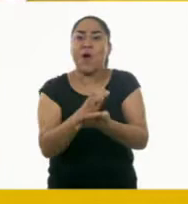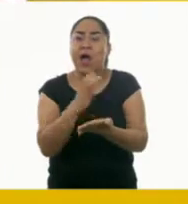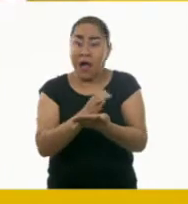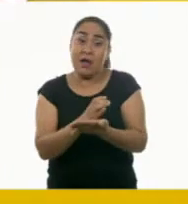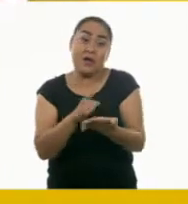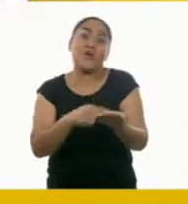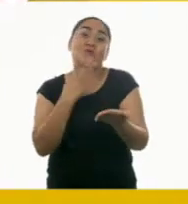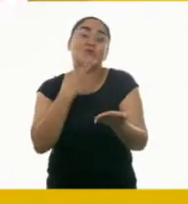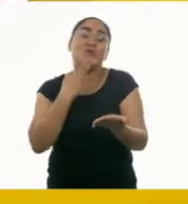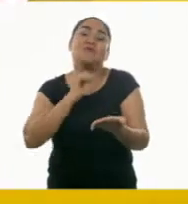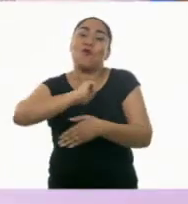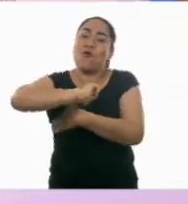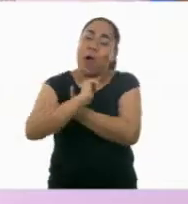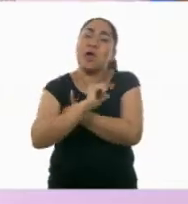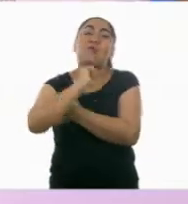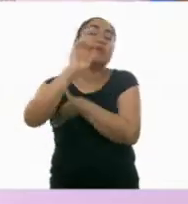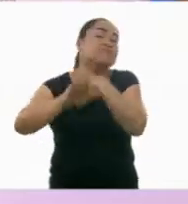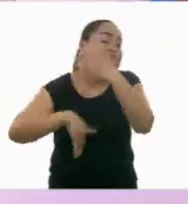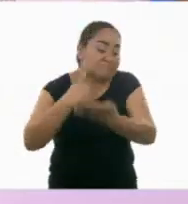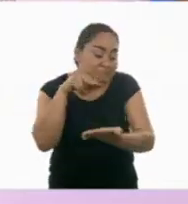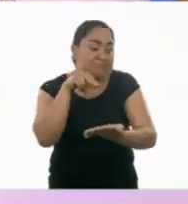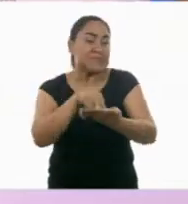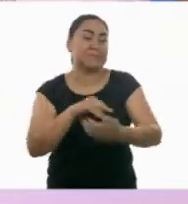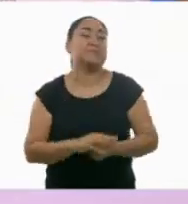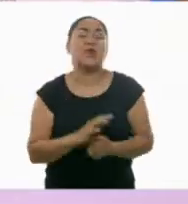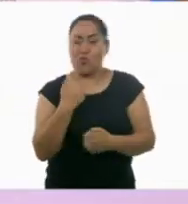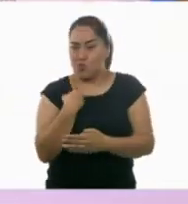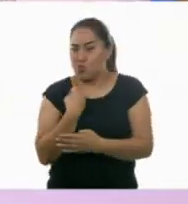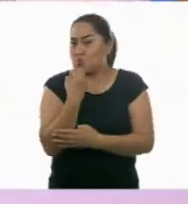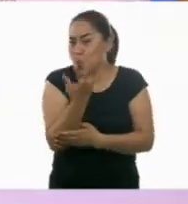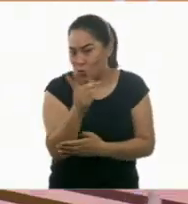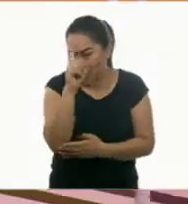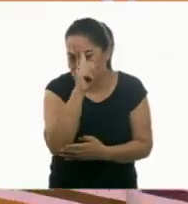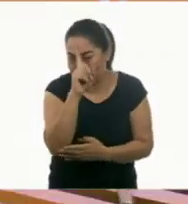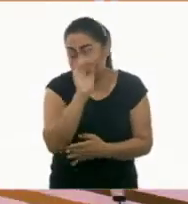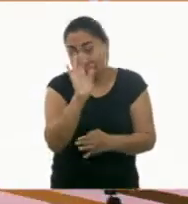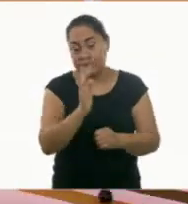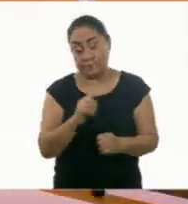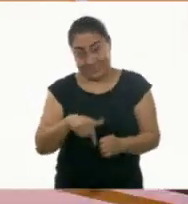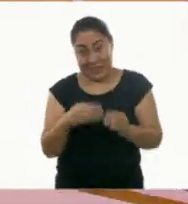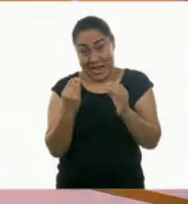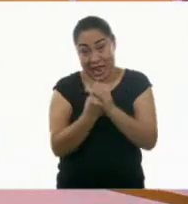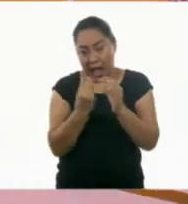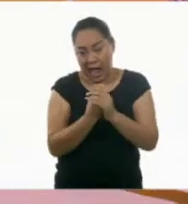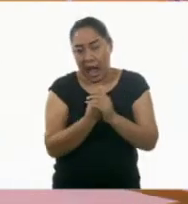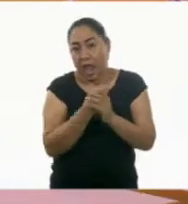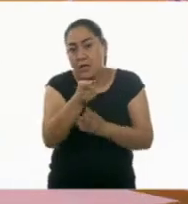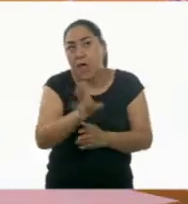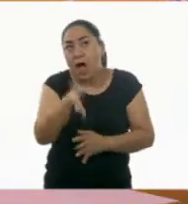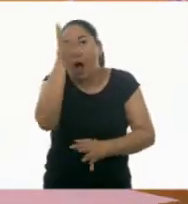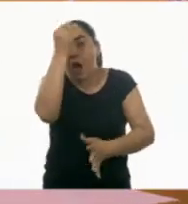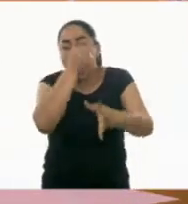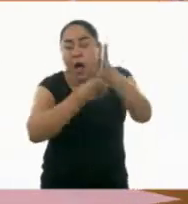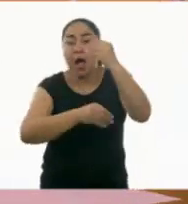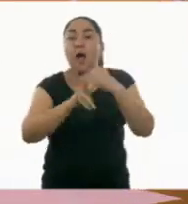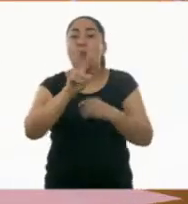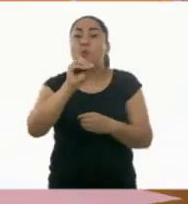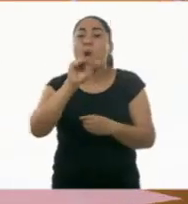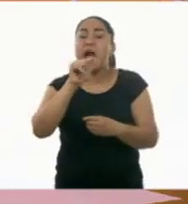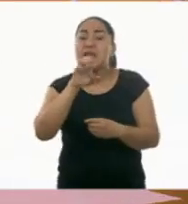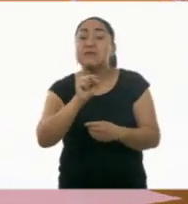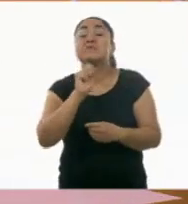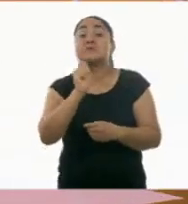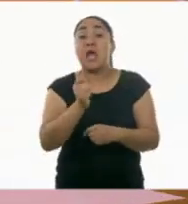te va a ayudar más adelante. Y te voy a dar un tip. Nosotros aquí en clase aprendiste las vocales en